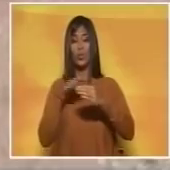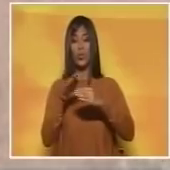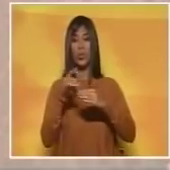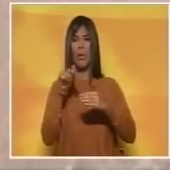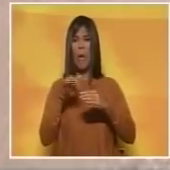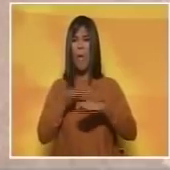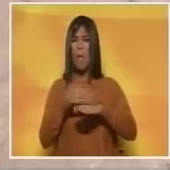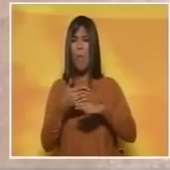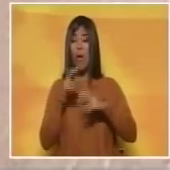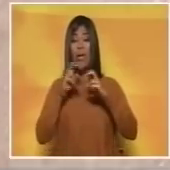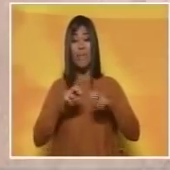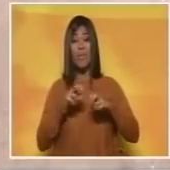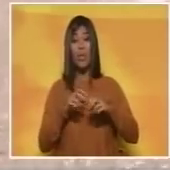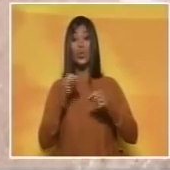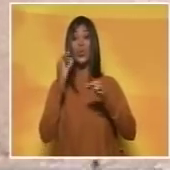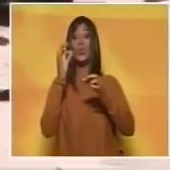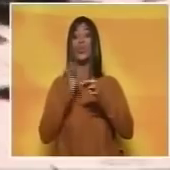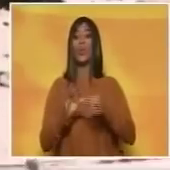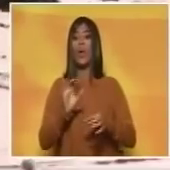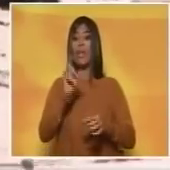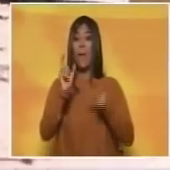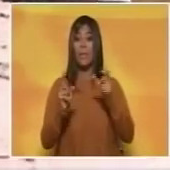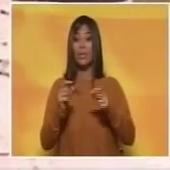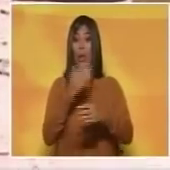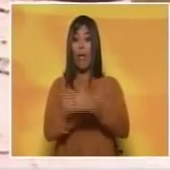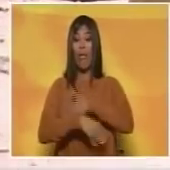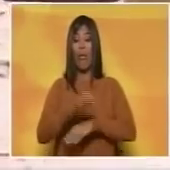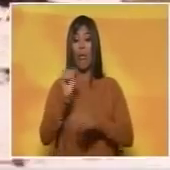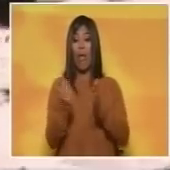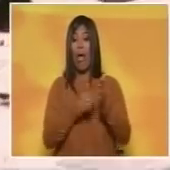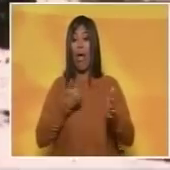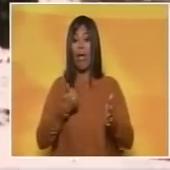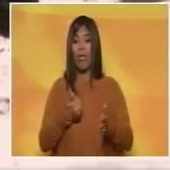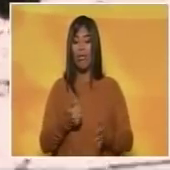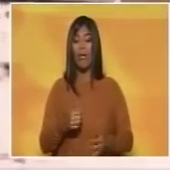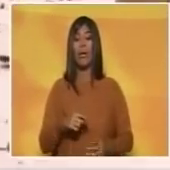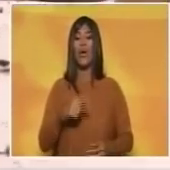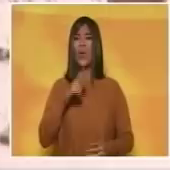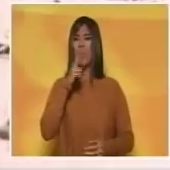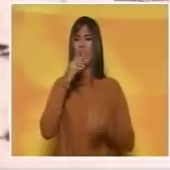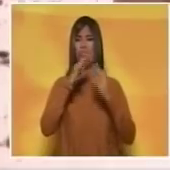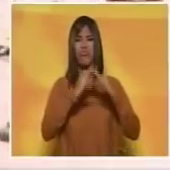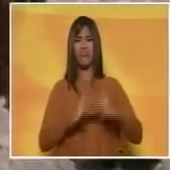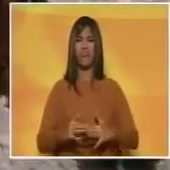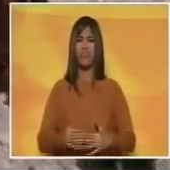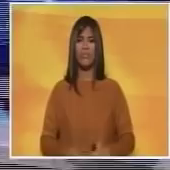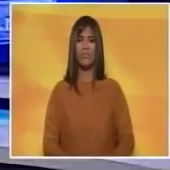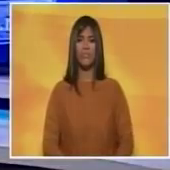y afortunadamente nadie resultó herido, pero esto pudo haber sido una tragedia descomunal.